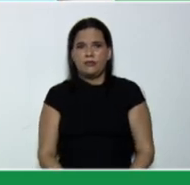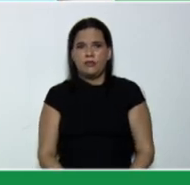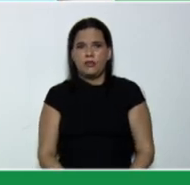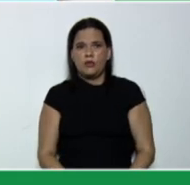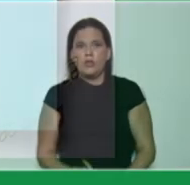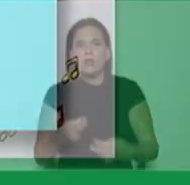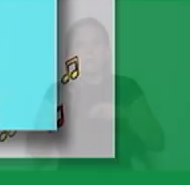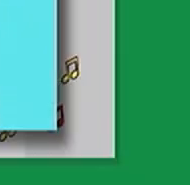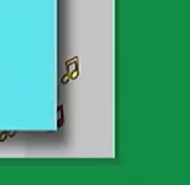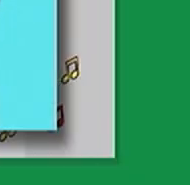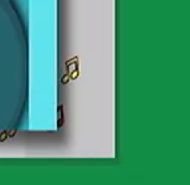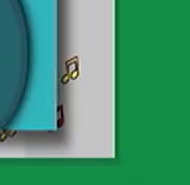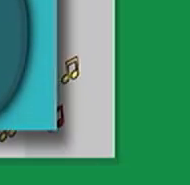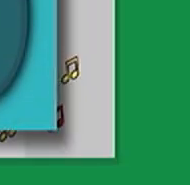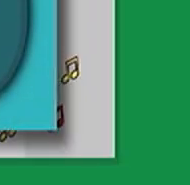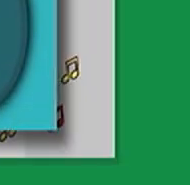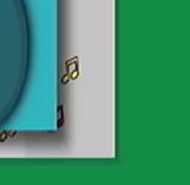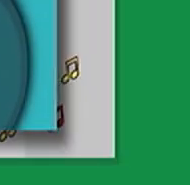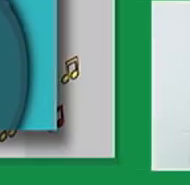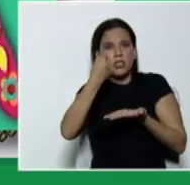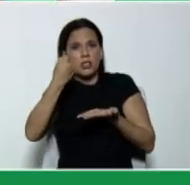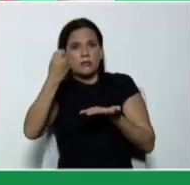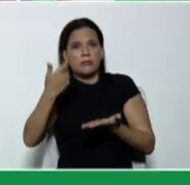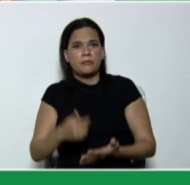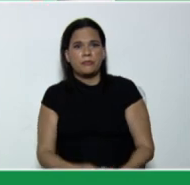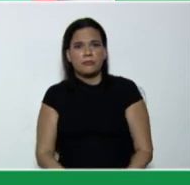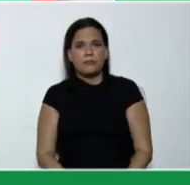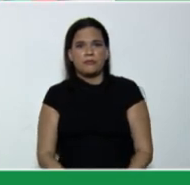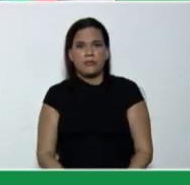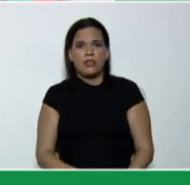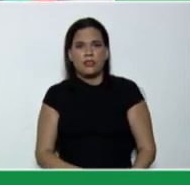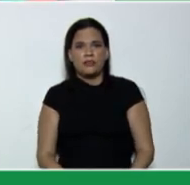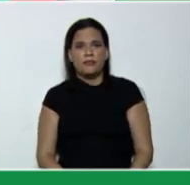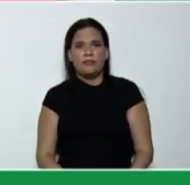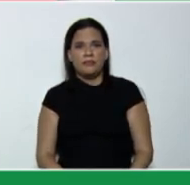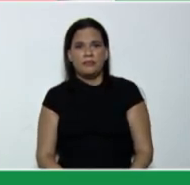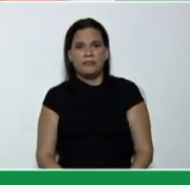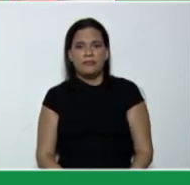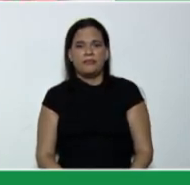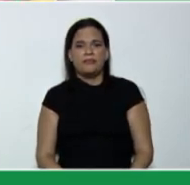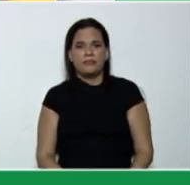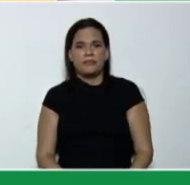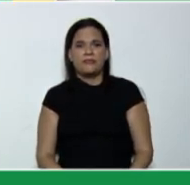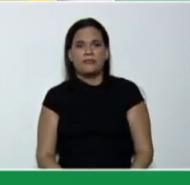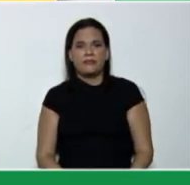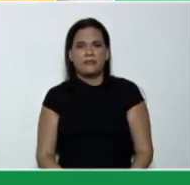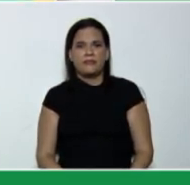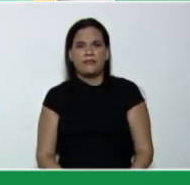mesita y un vaso de té y una cucharita para revolver. Tra la la la la la la la.